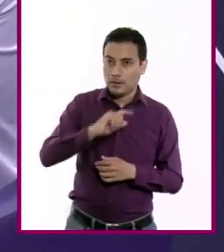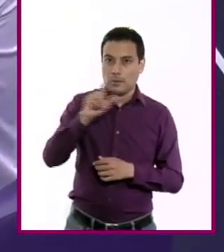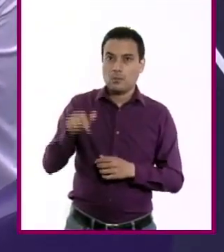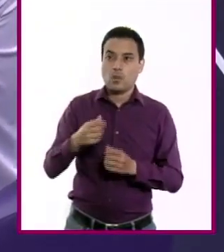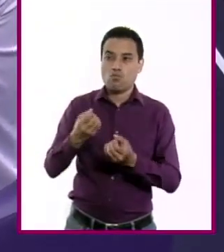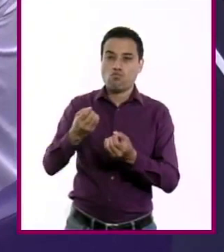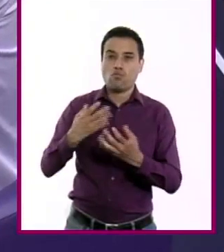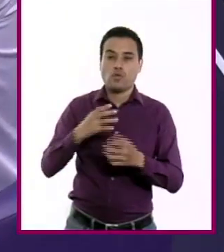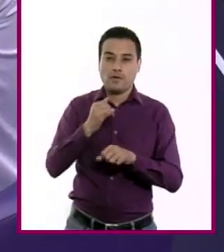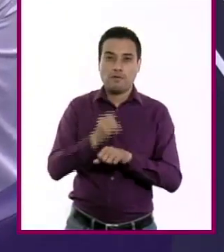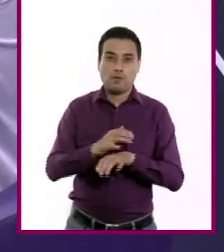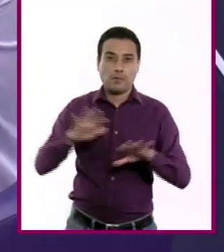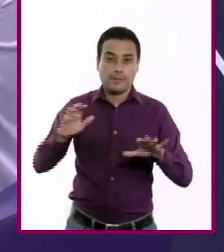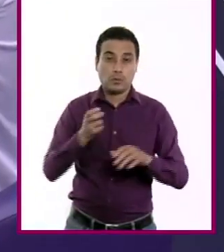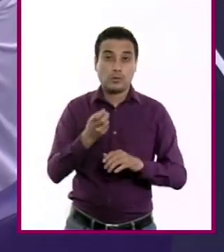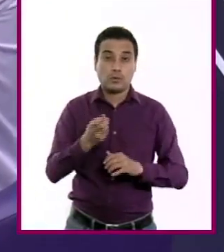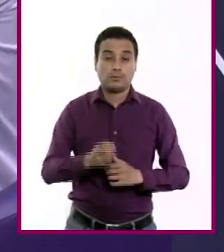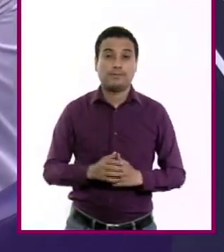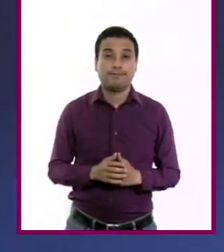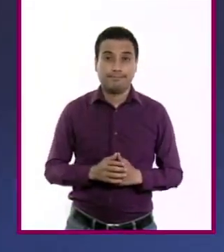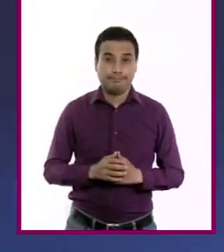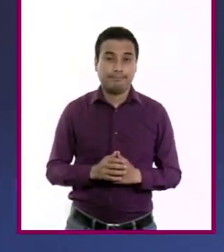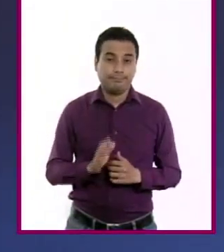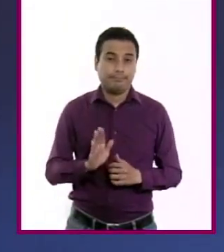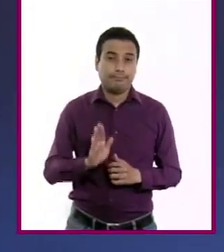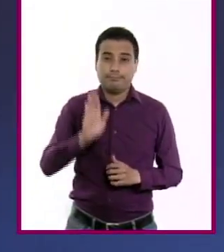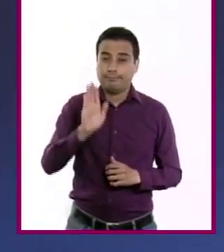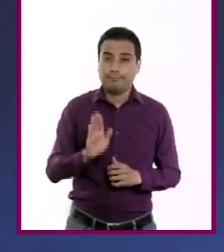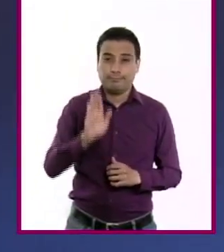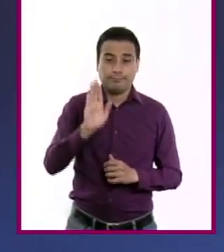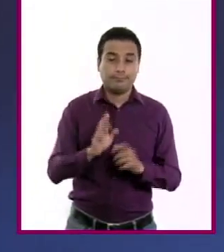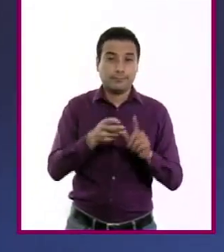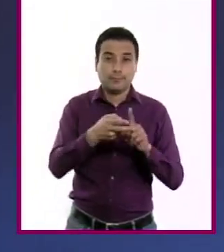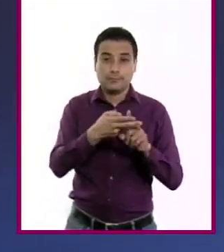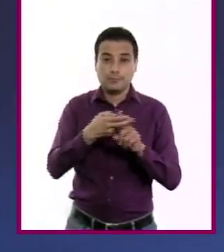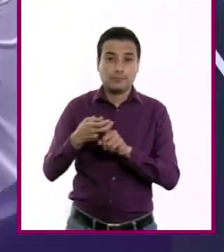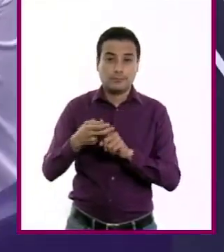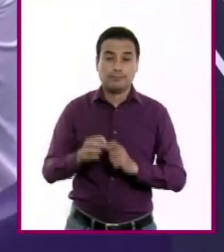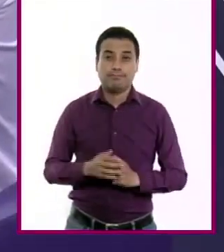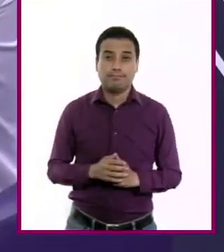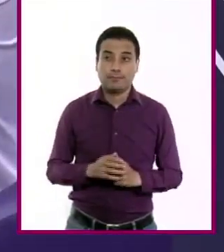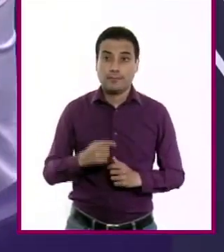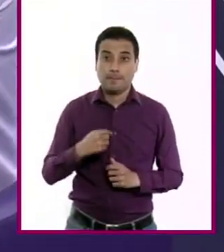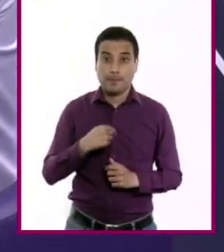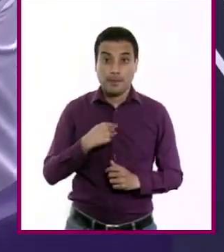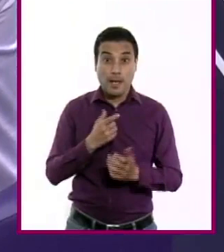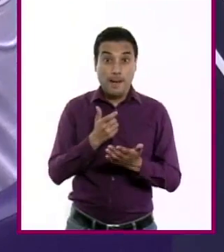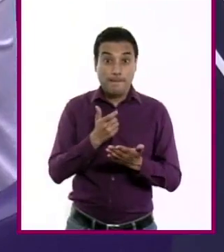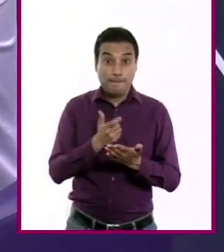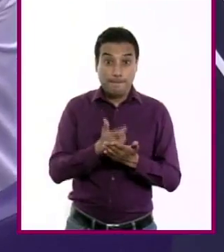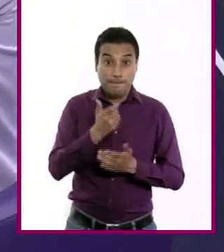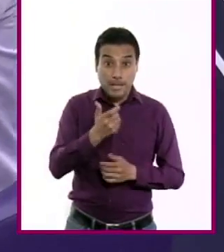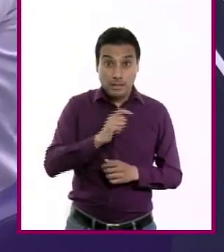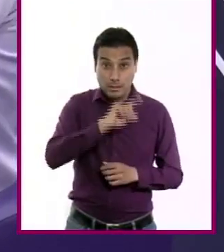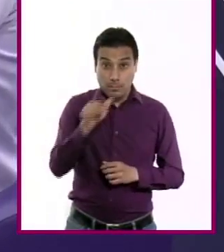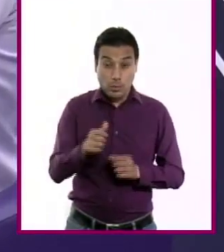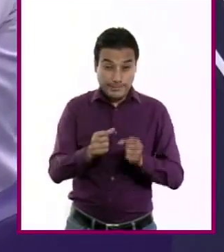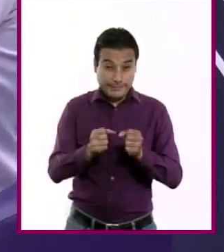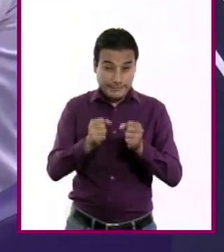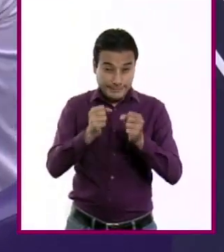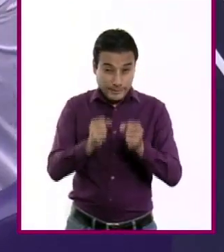información, que no siempre es como un secuestro común. Uh-huh. Pagas y no sabes si al momento de recibir el pago te van a